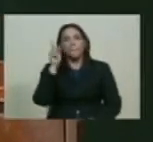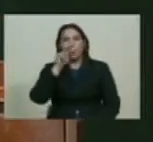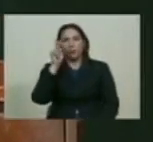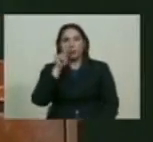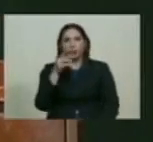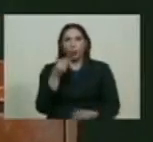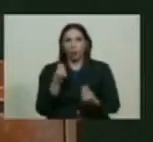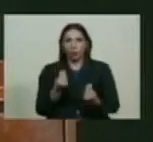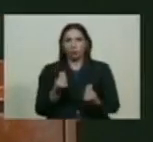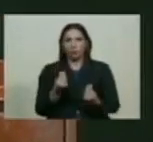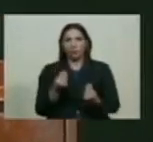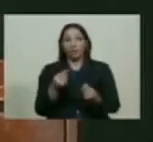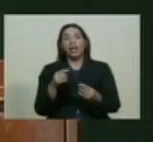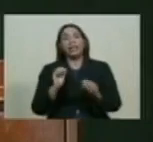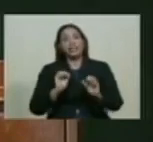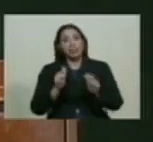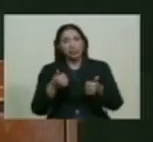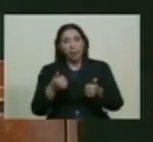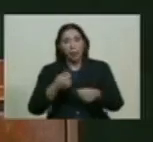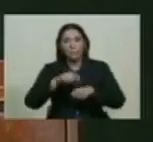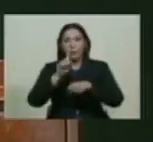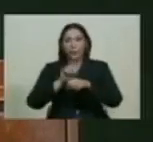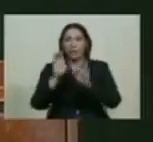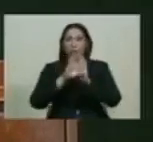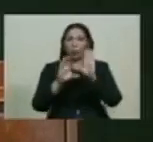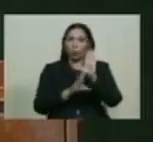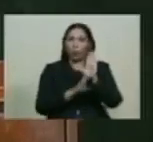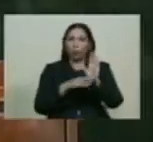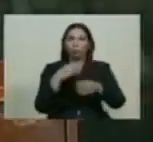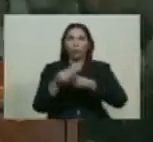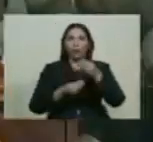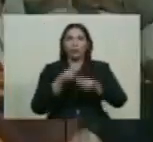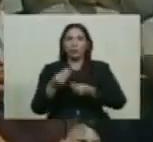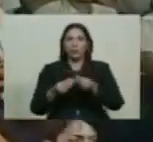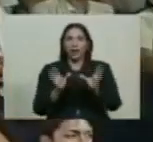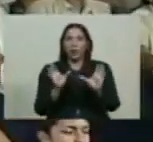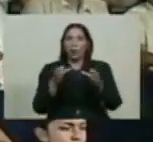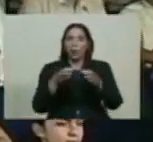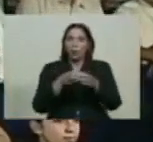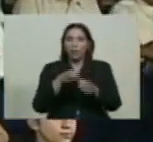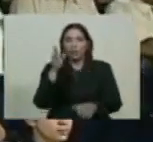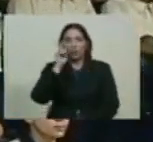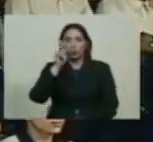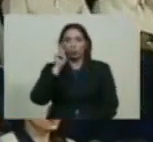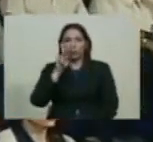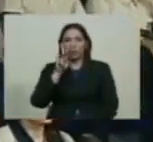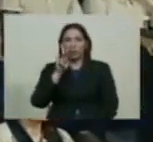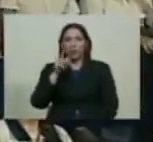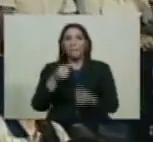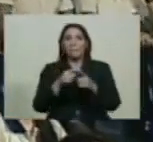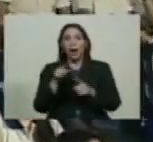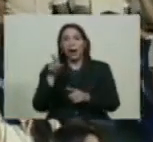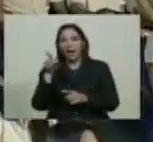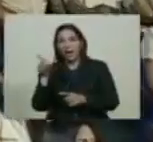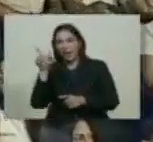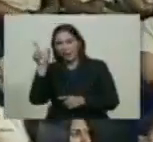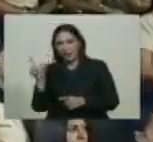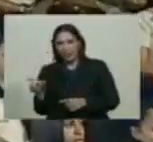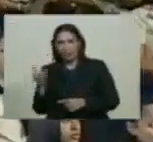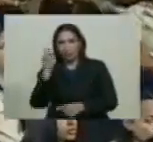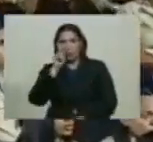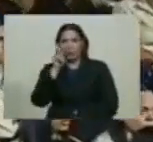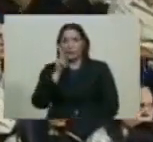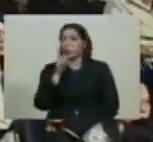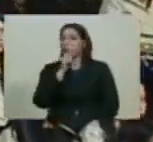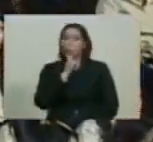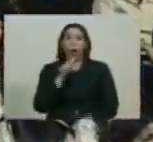el primer curso de realización del componente docente para los educadores que no formalmente no tienen el título,